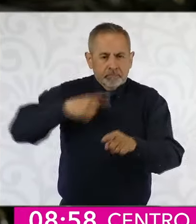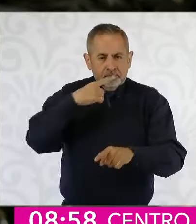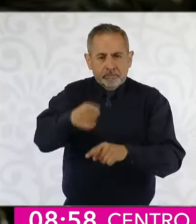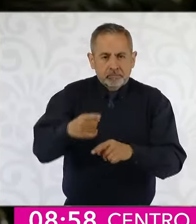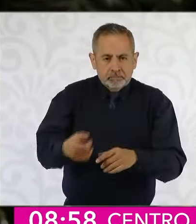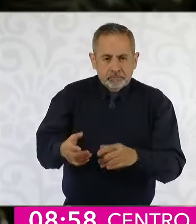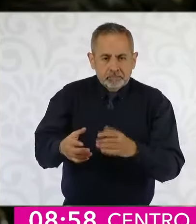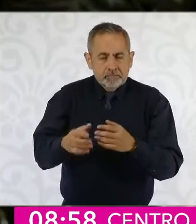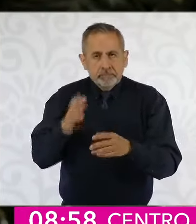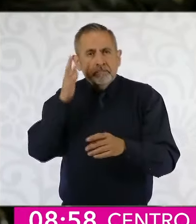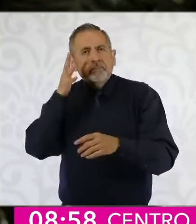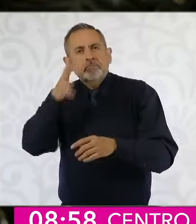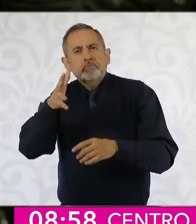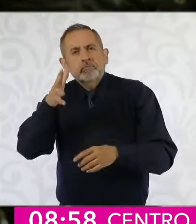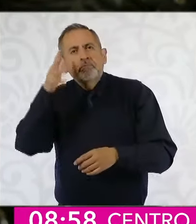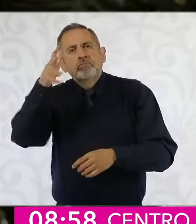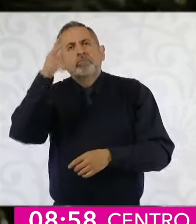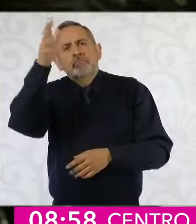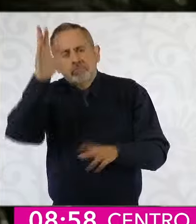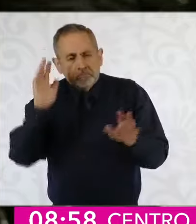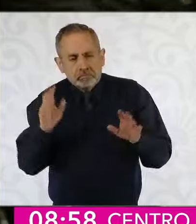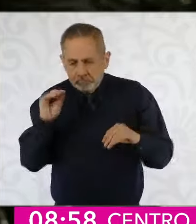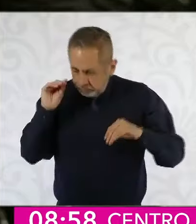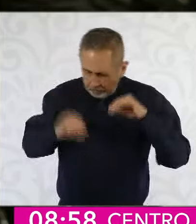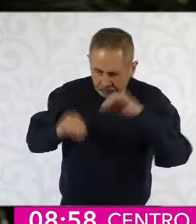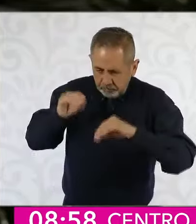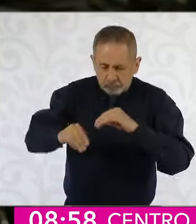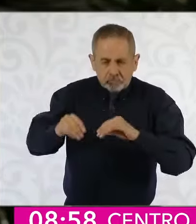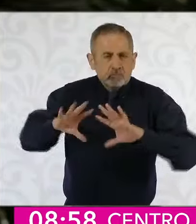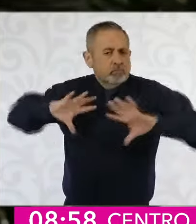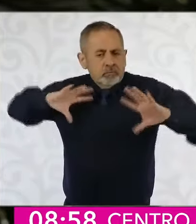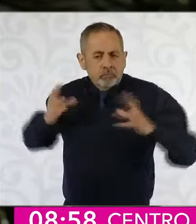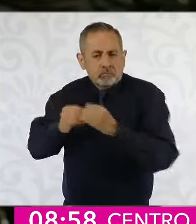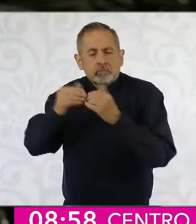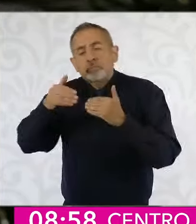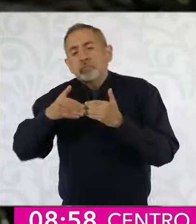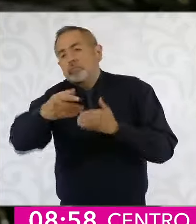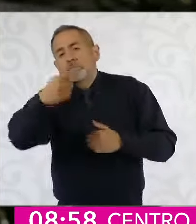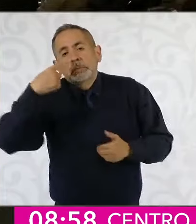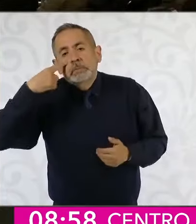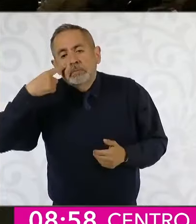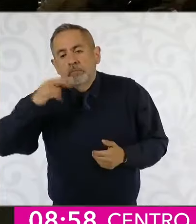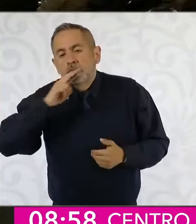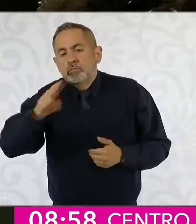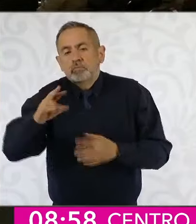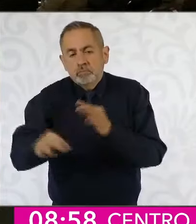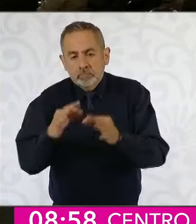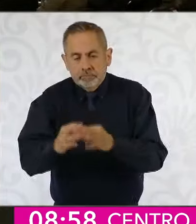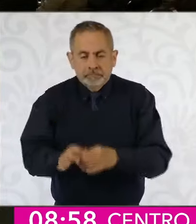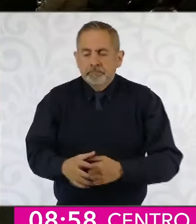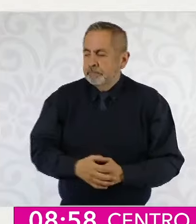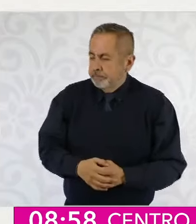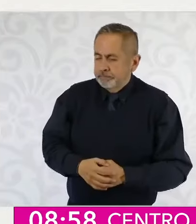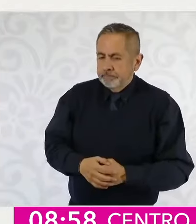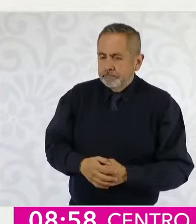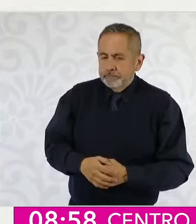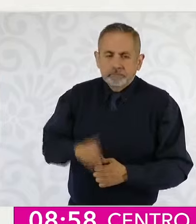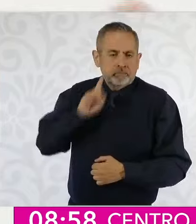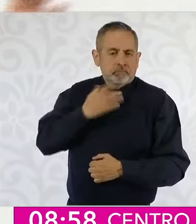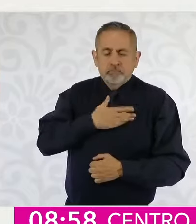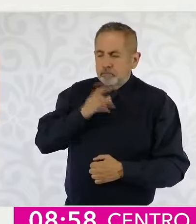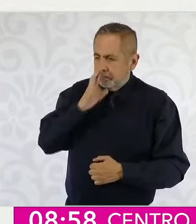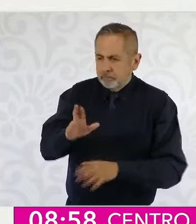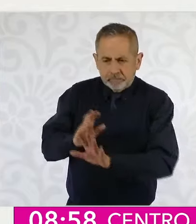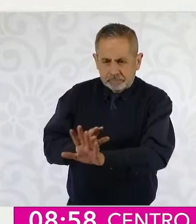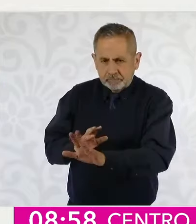son a mediano y corto plazo. ¿Cuántos años serían entonces de resultados? No, desde el próximo año vamos a dar resultados. De hecho,